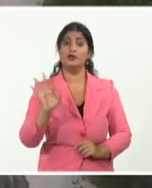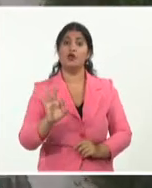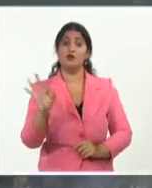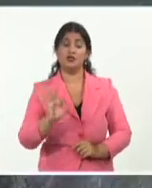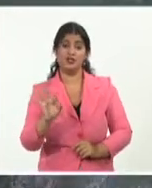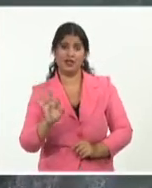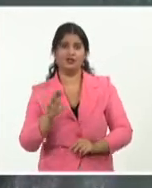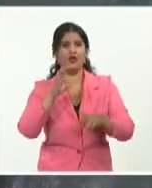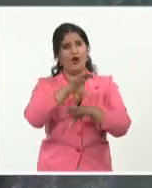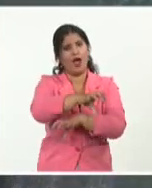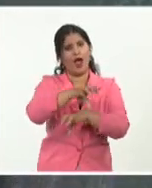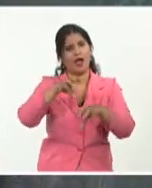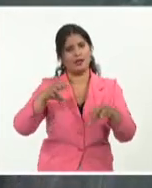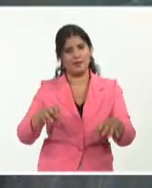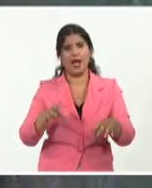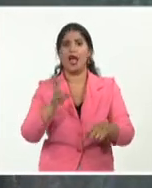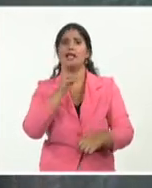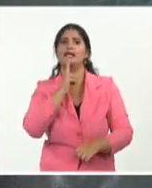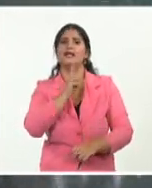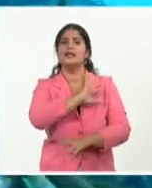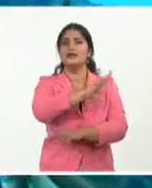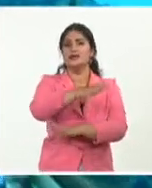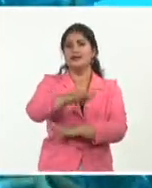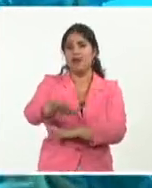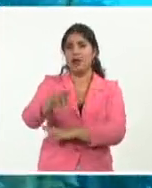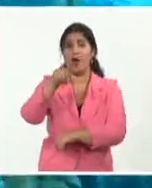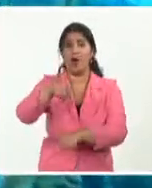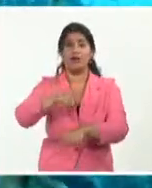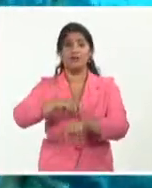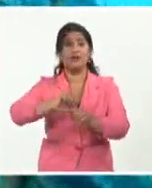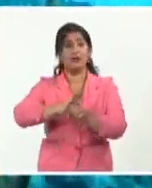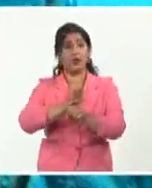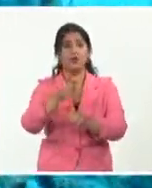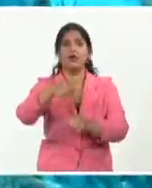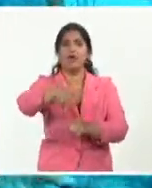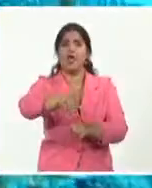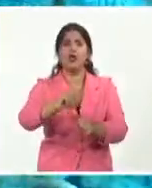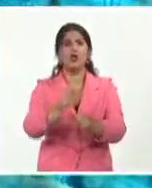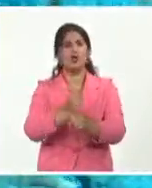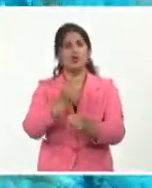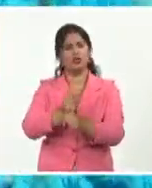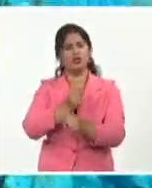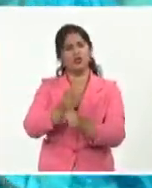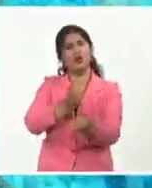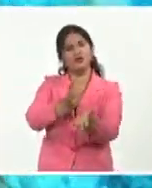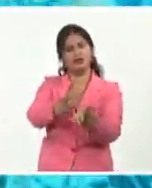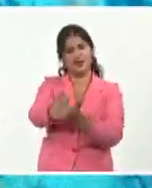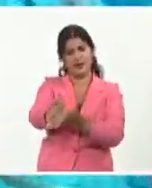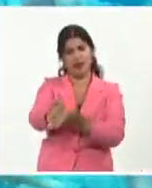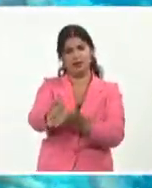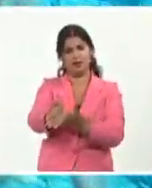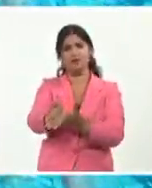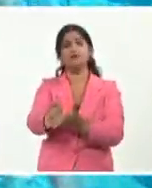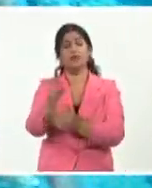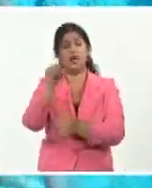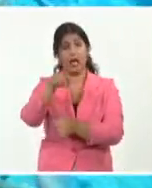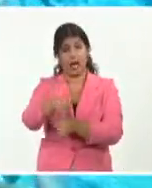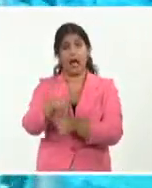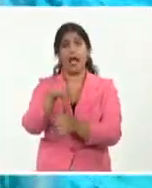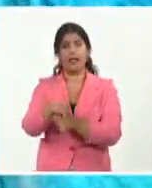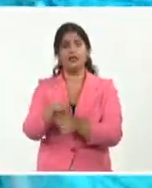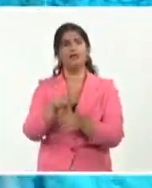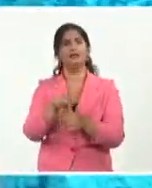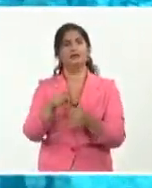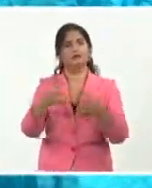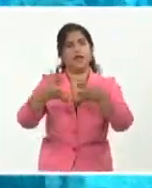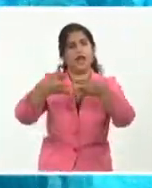marina, por lo que aún en medio de la pandemia de COVID-19, los investigadores avanzaron en la siembra y trasplante de los fragmentos